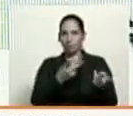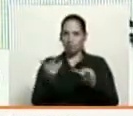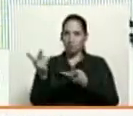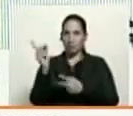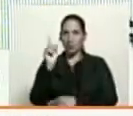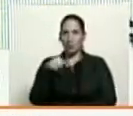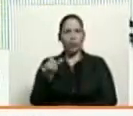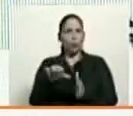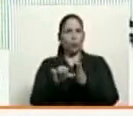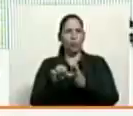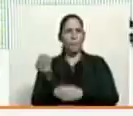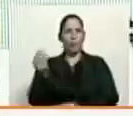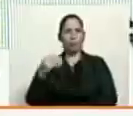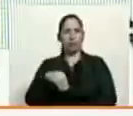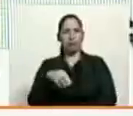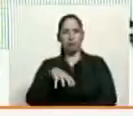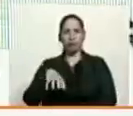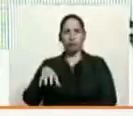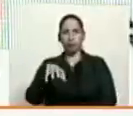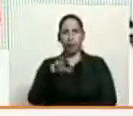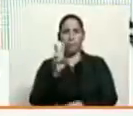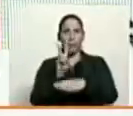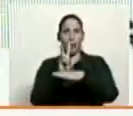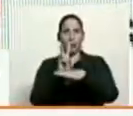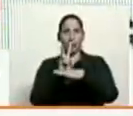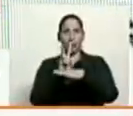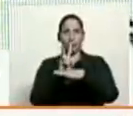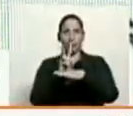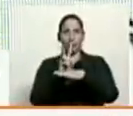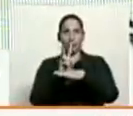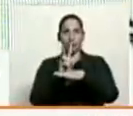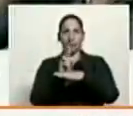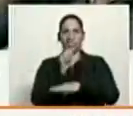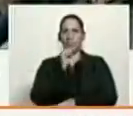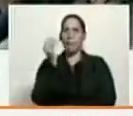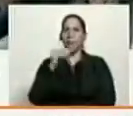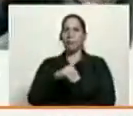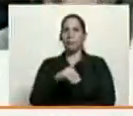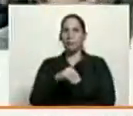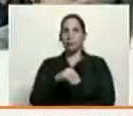¿De dónde más? Vargas. ¿Quién más allá?